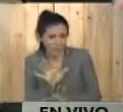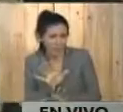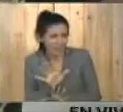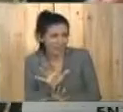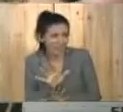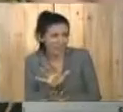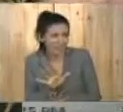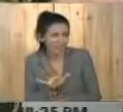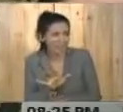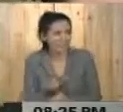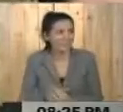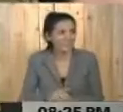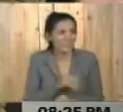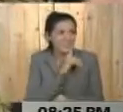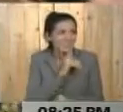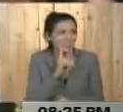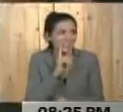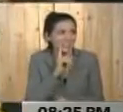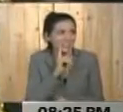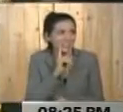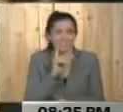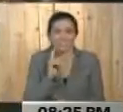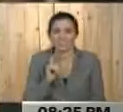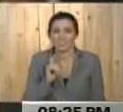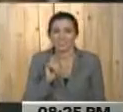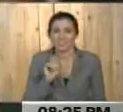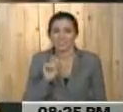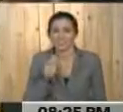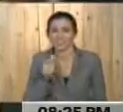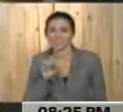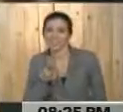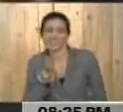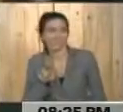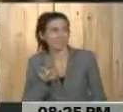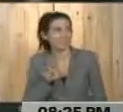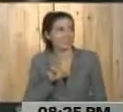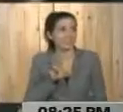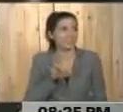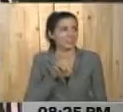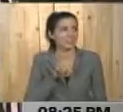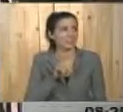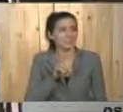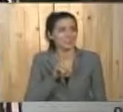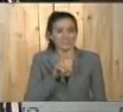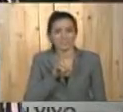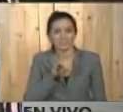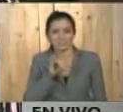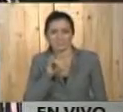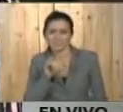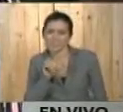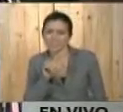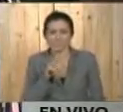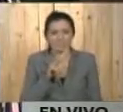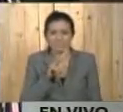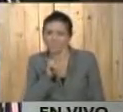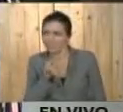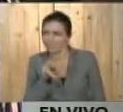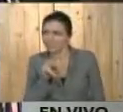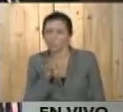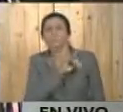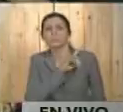Dylan Araque. ¿Cómo te llamas tú? Dylan Araque. Araque. Dylan. Dylan Araque. Dylan. ¿Cómo se